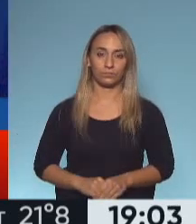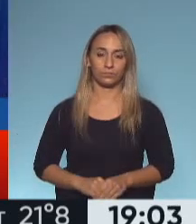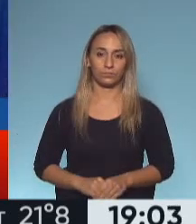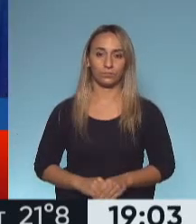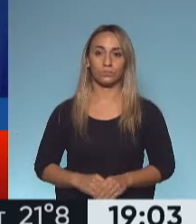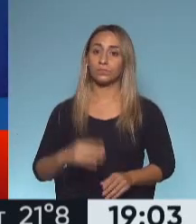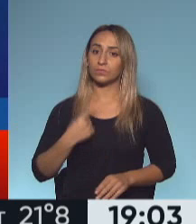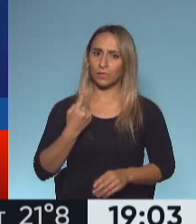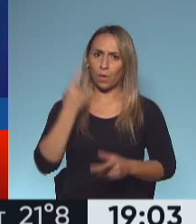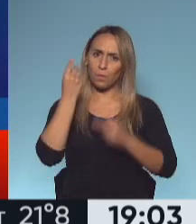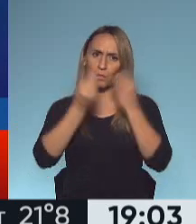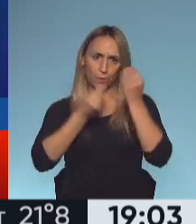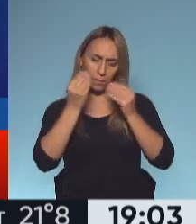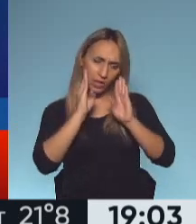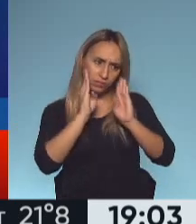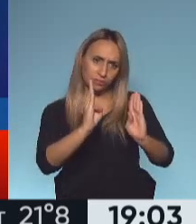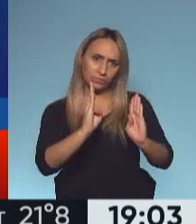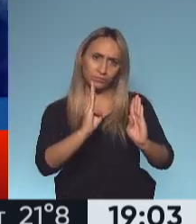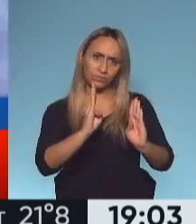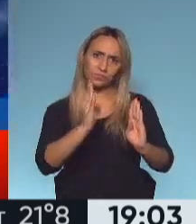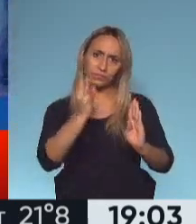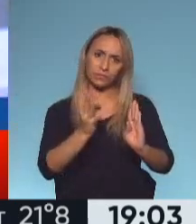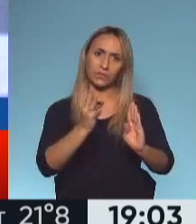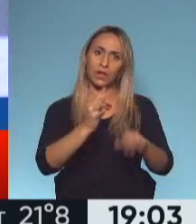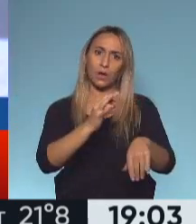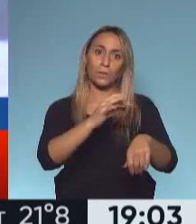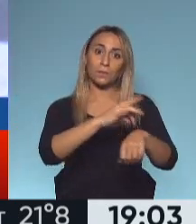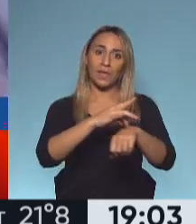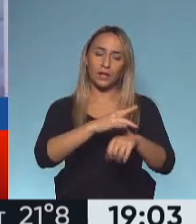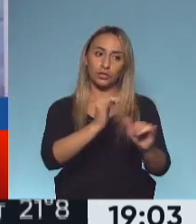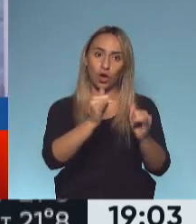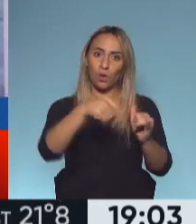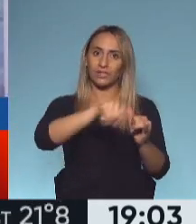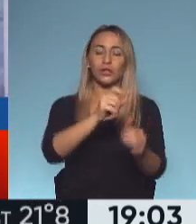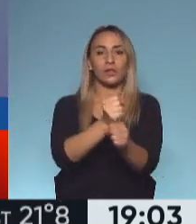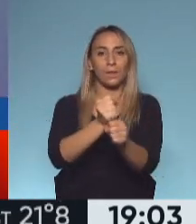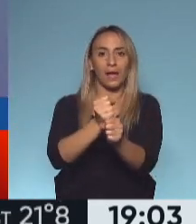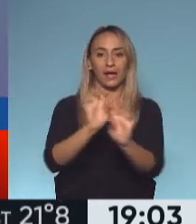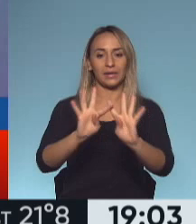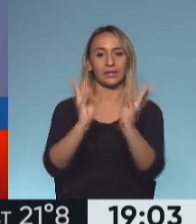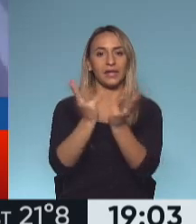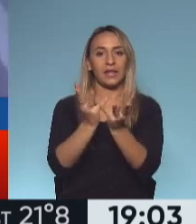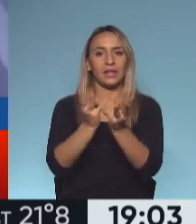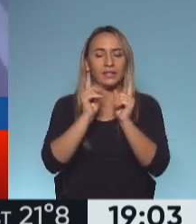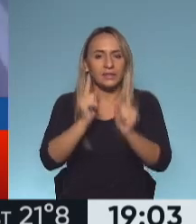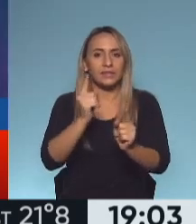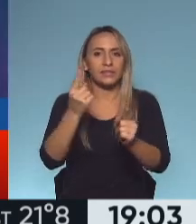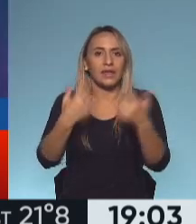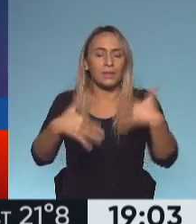La preocupación está en los médicos, en los jóvenes médicos que están en las terapias y que realmente no pueden dar